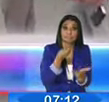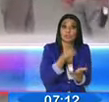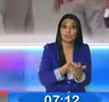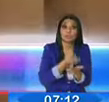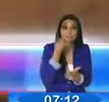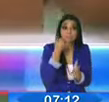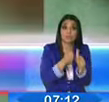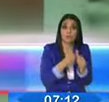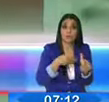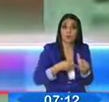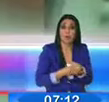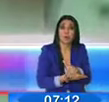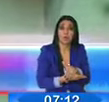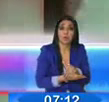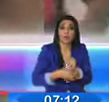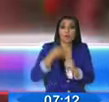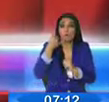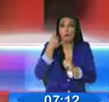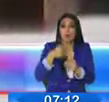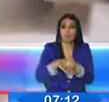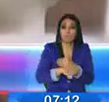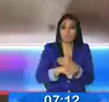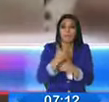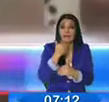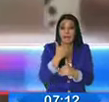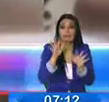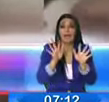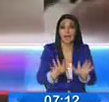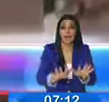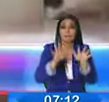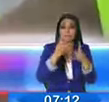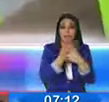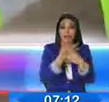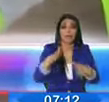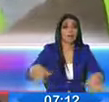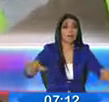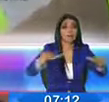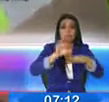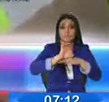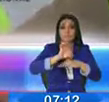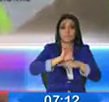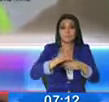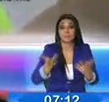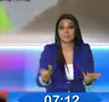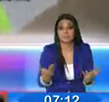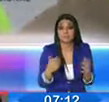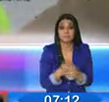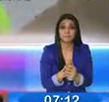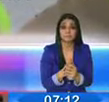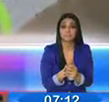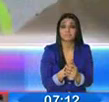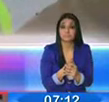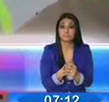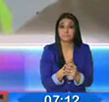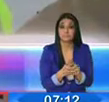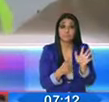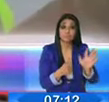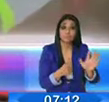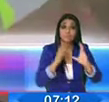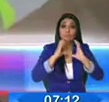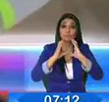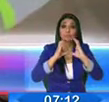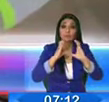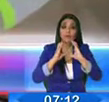clandestina situación que se repetiría en todos los penales del país alternativas de comunicación que ellos tengan